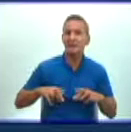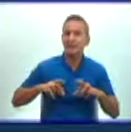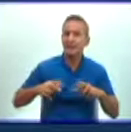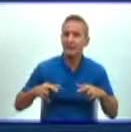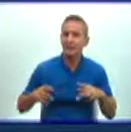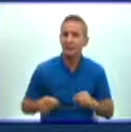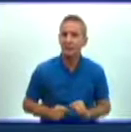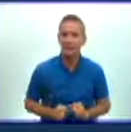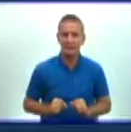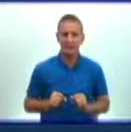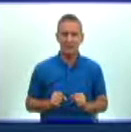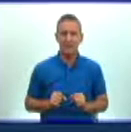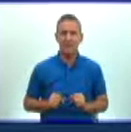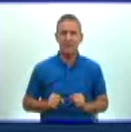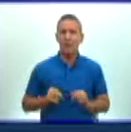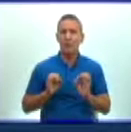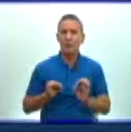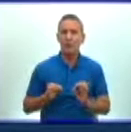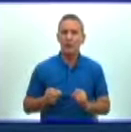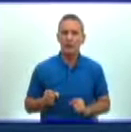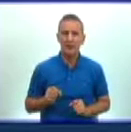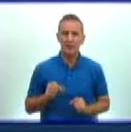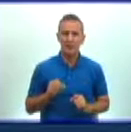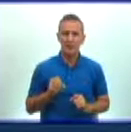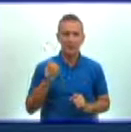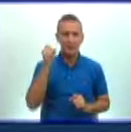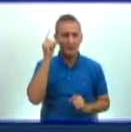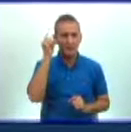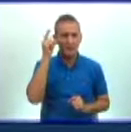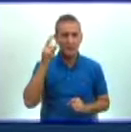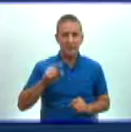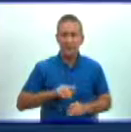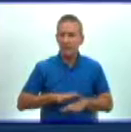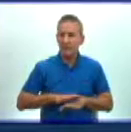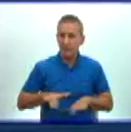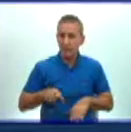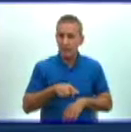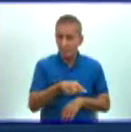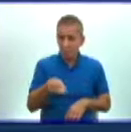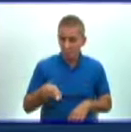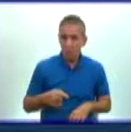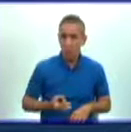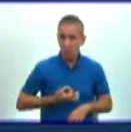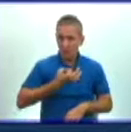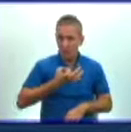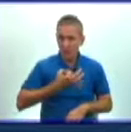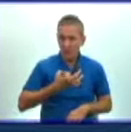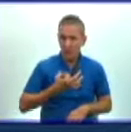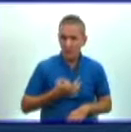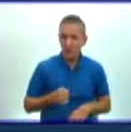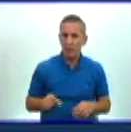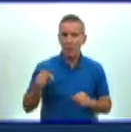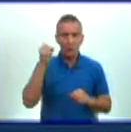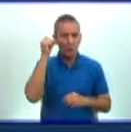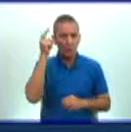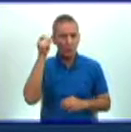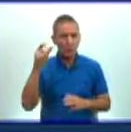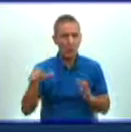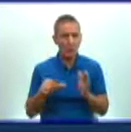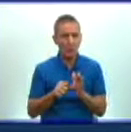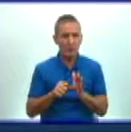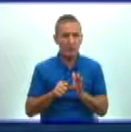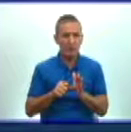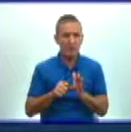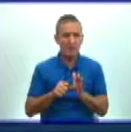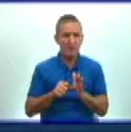usted expuso su idea central y la escribió. El buen maestro es un